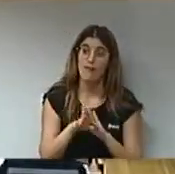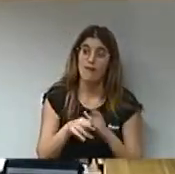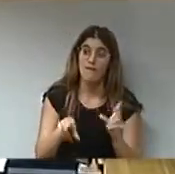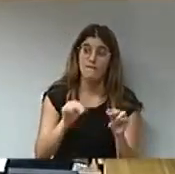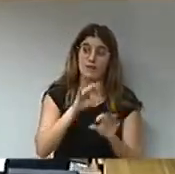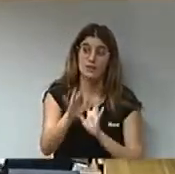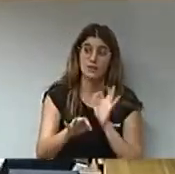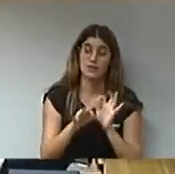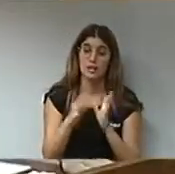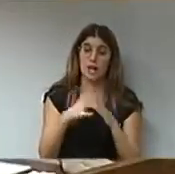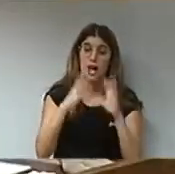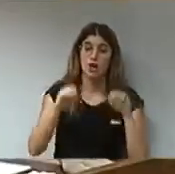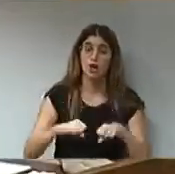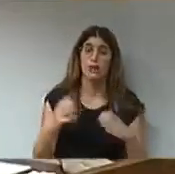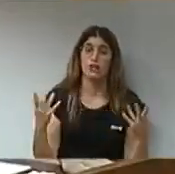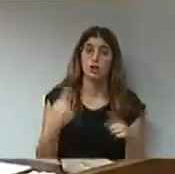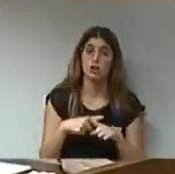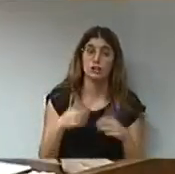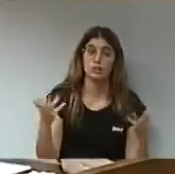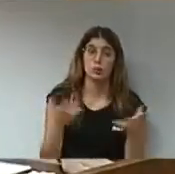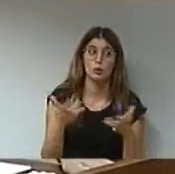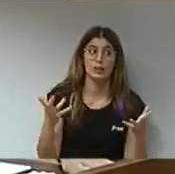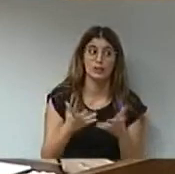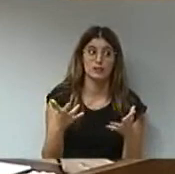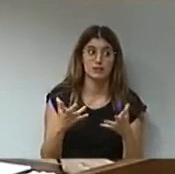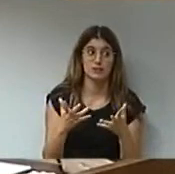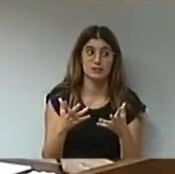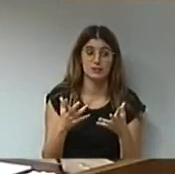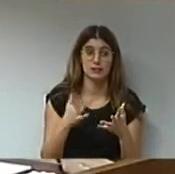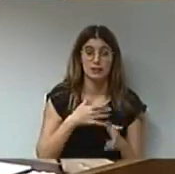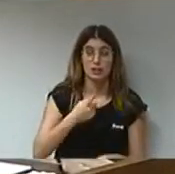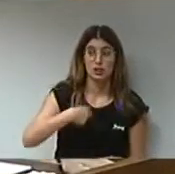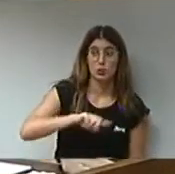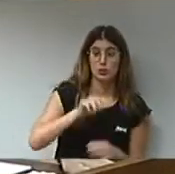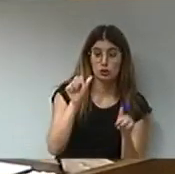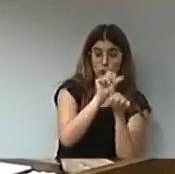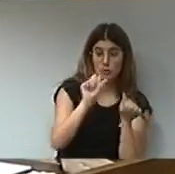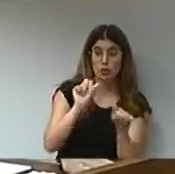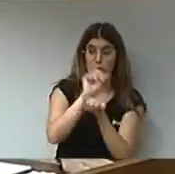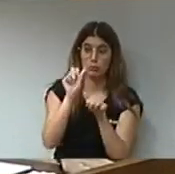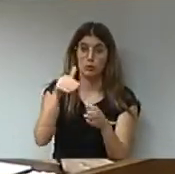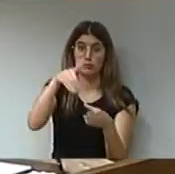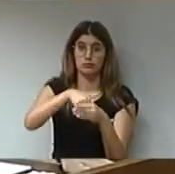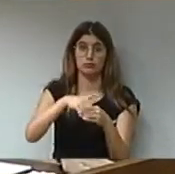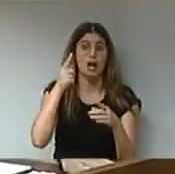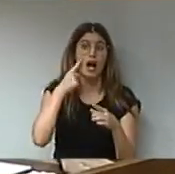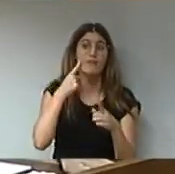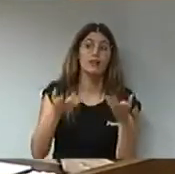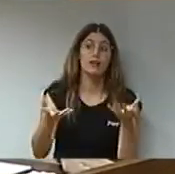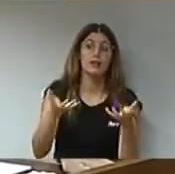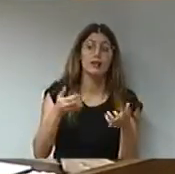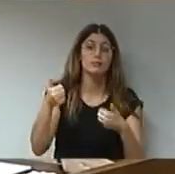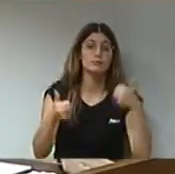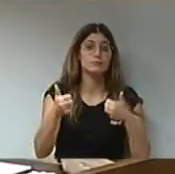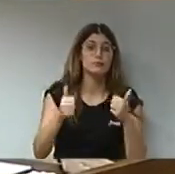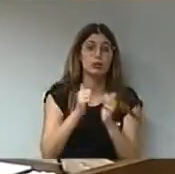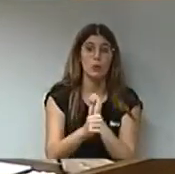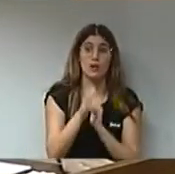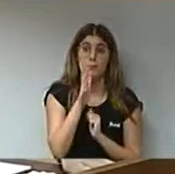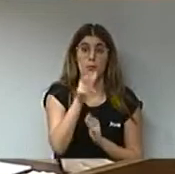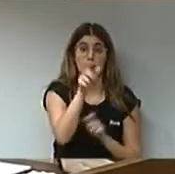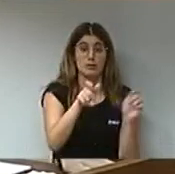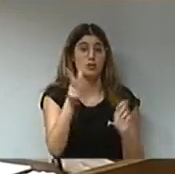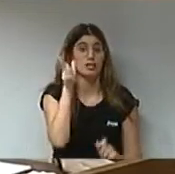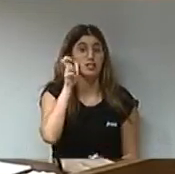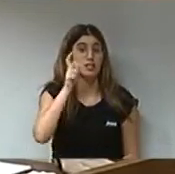lo urgente y contrapongamos nuestros modelos en las urnas, sin pensar que quien nos oye